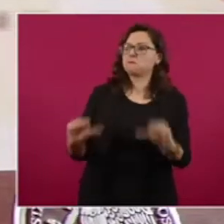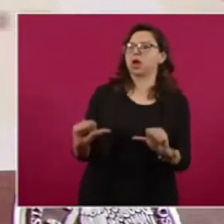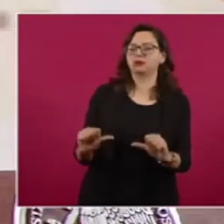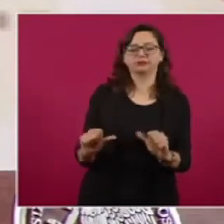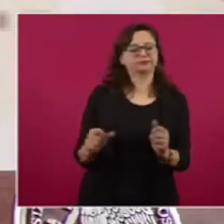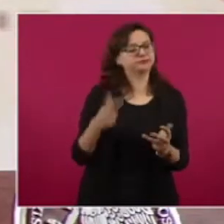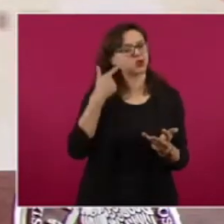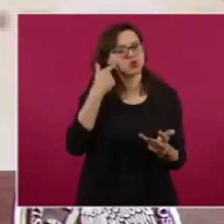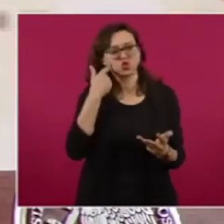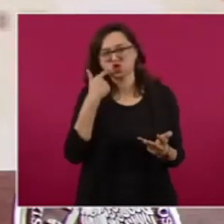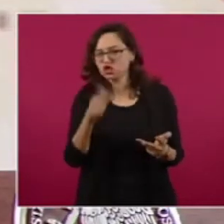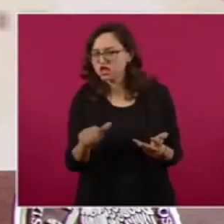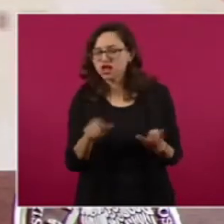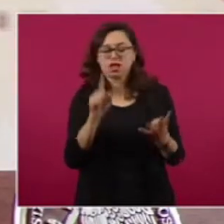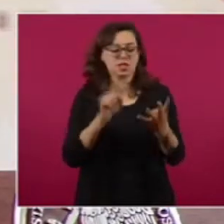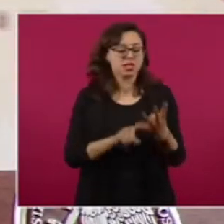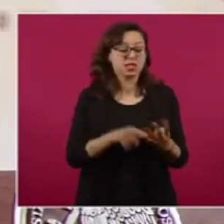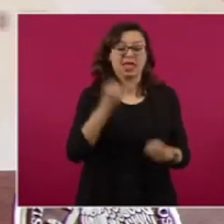no quiere injusticias.